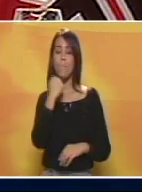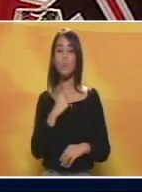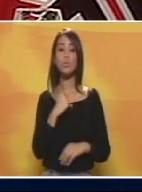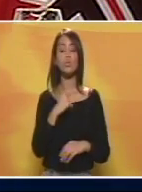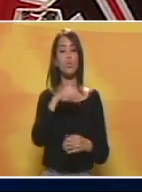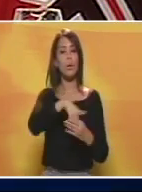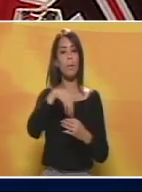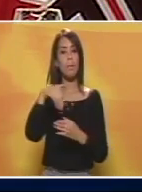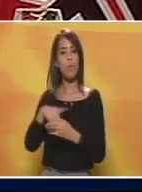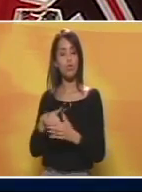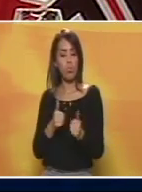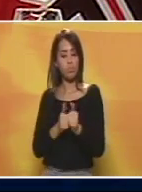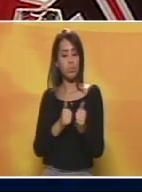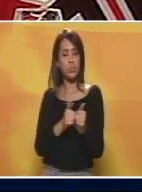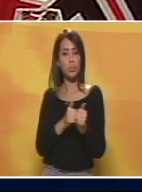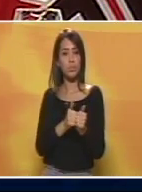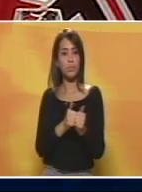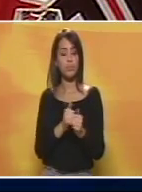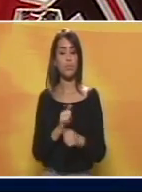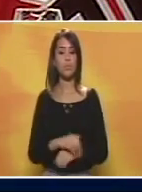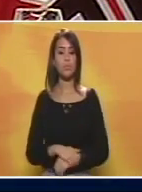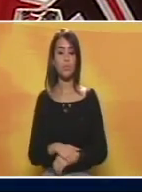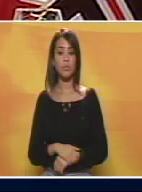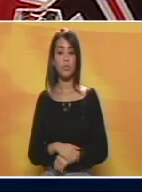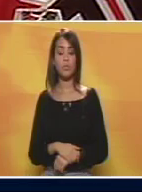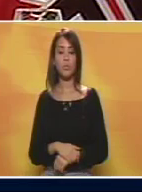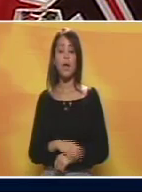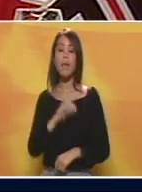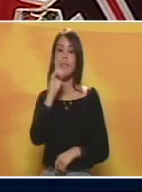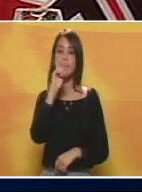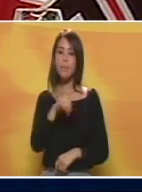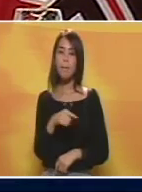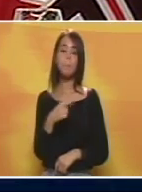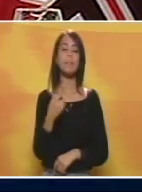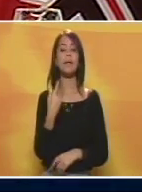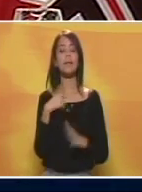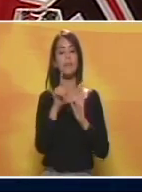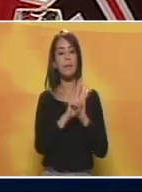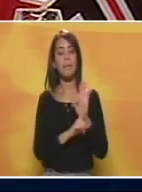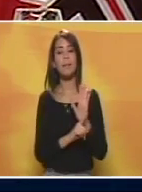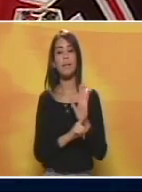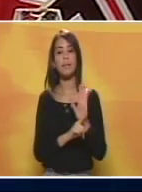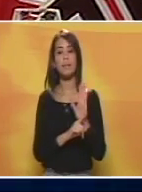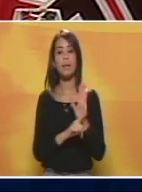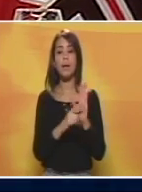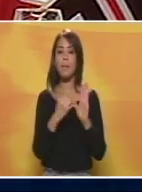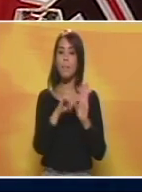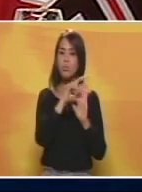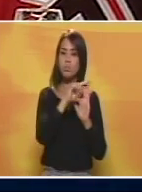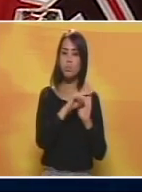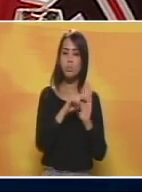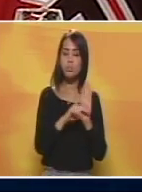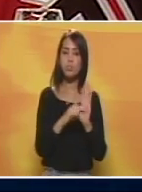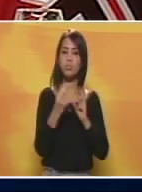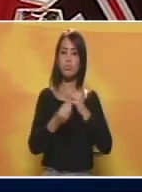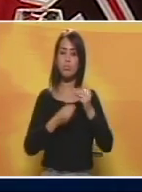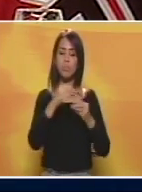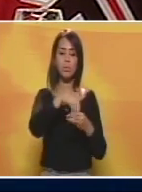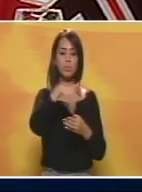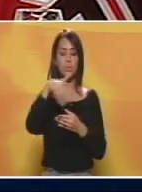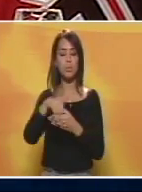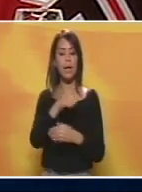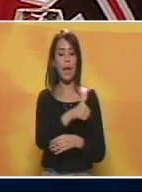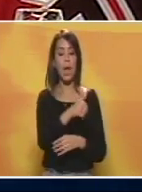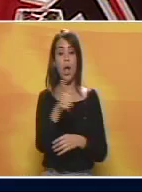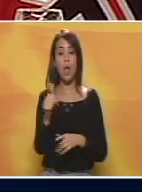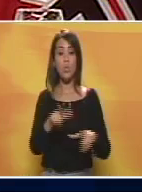voto asistido. Asimismo, como la adecuada difusión de las medidas y normas para el acto de votación en cada centro de votación,